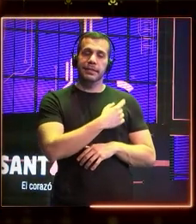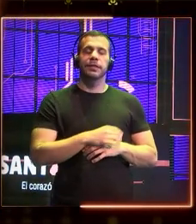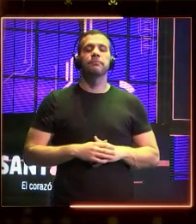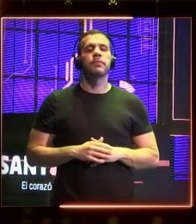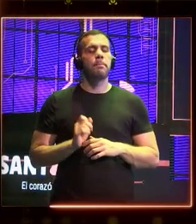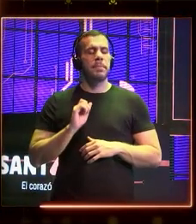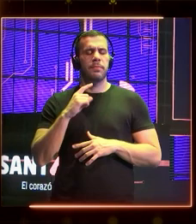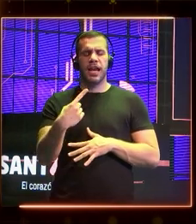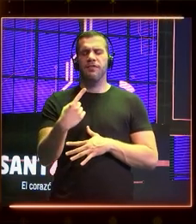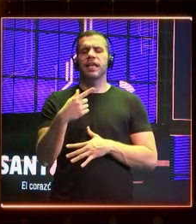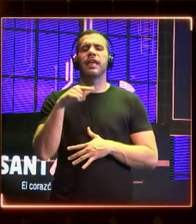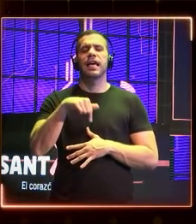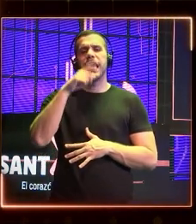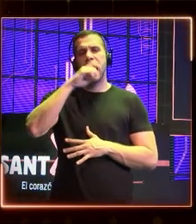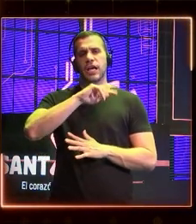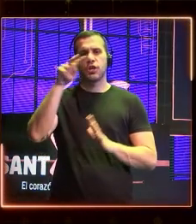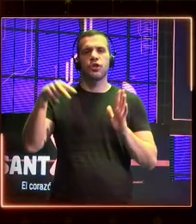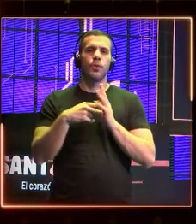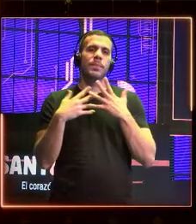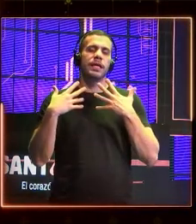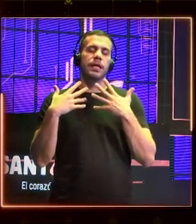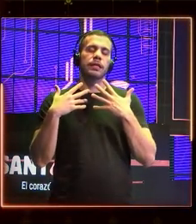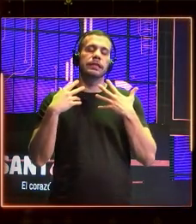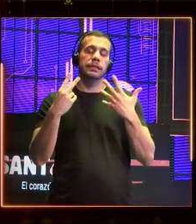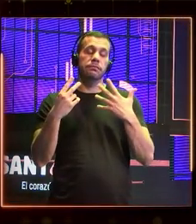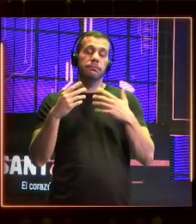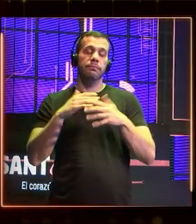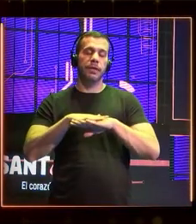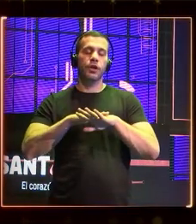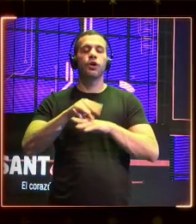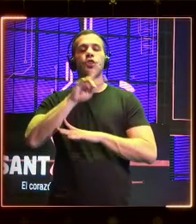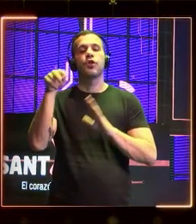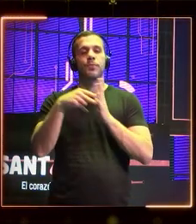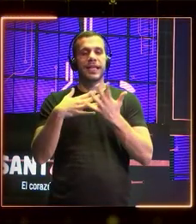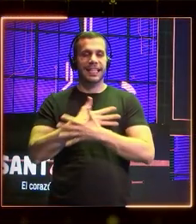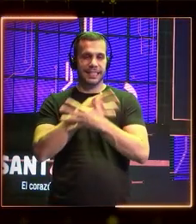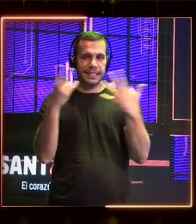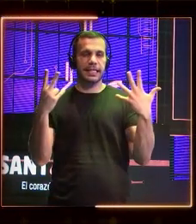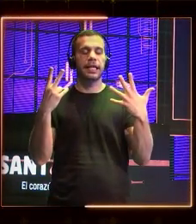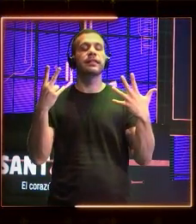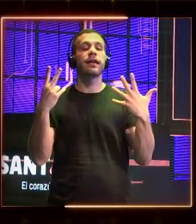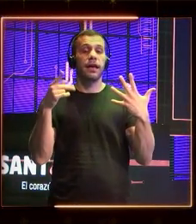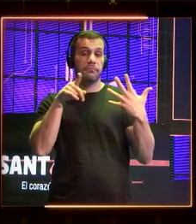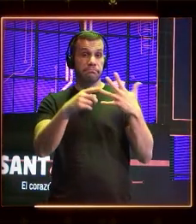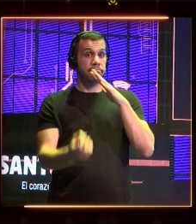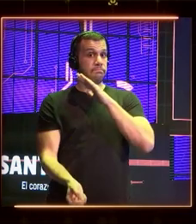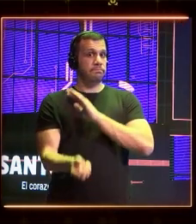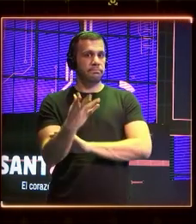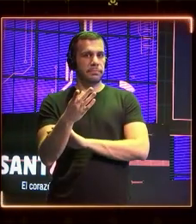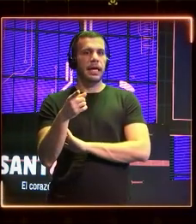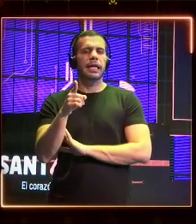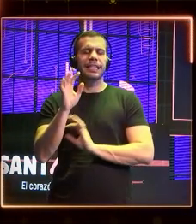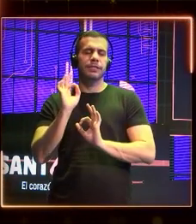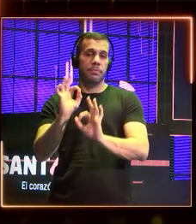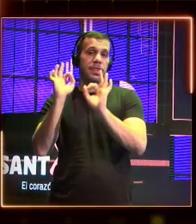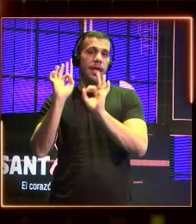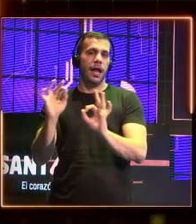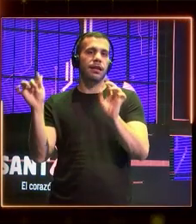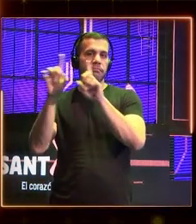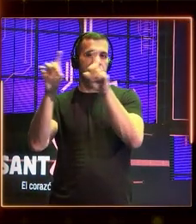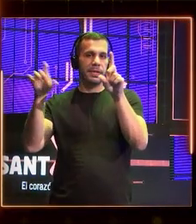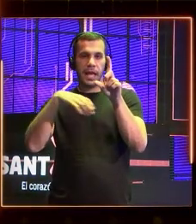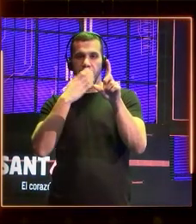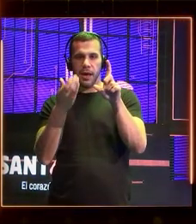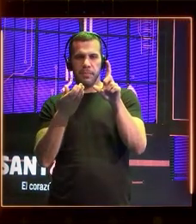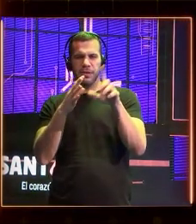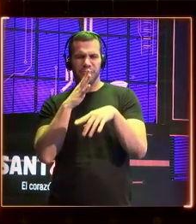con un iPhone 10 en 2017 es un momento muy especial para la compañía os contaré Por qué Y es un momento tambén muy especial Porque